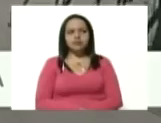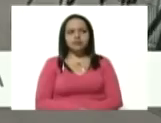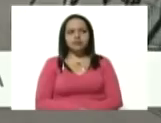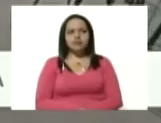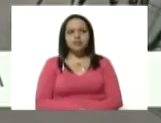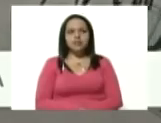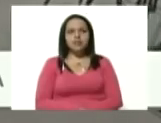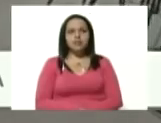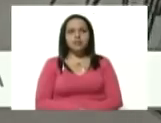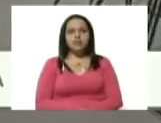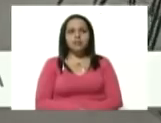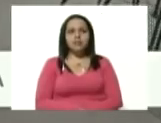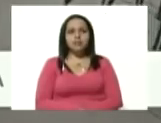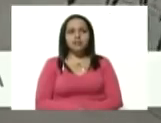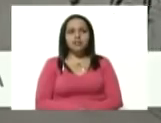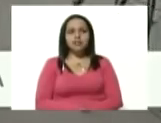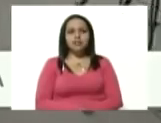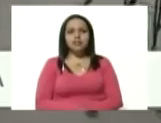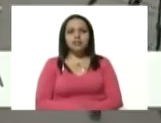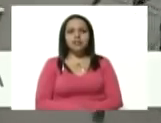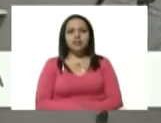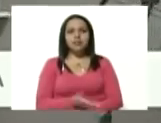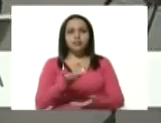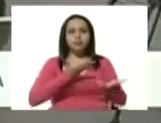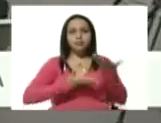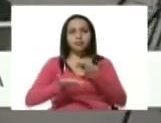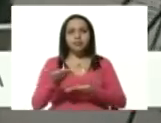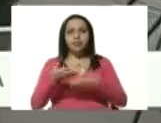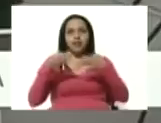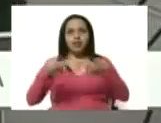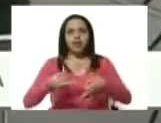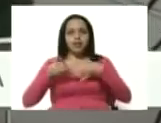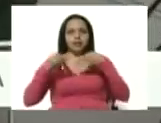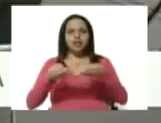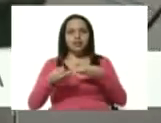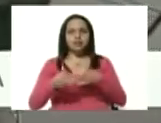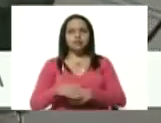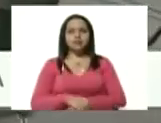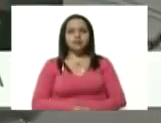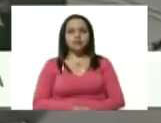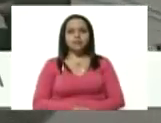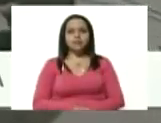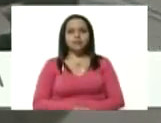Hemos compartido siempre, antes de la pandemia, un buen abrazo.